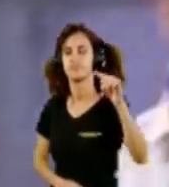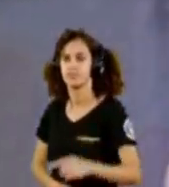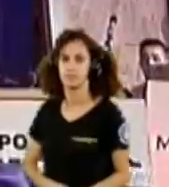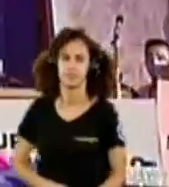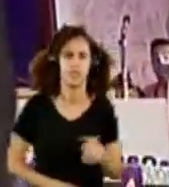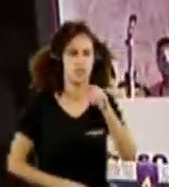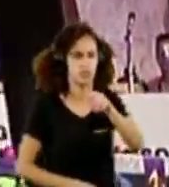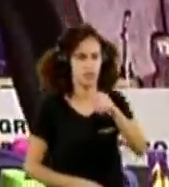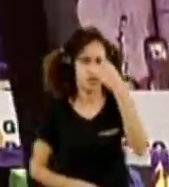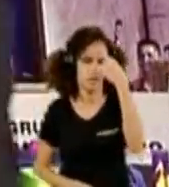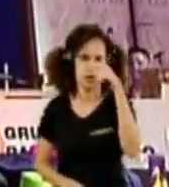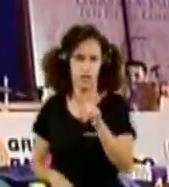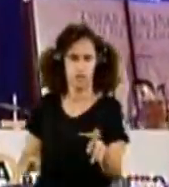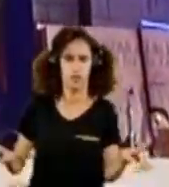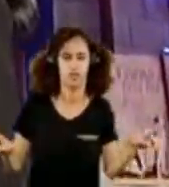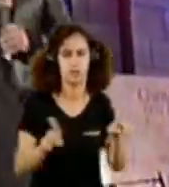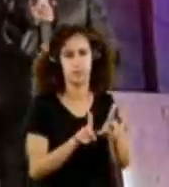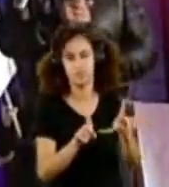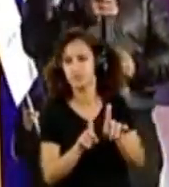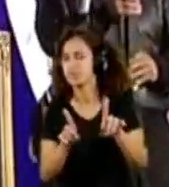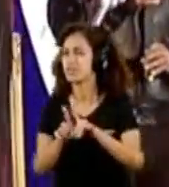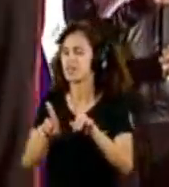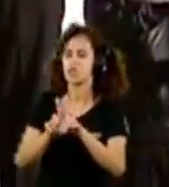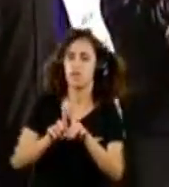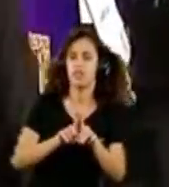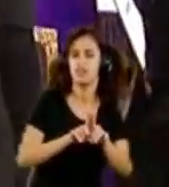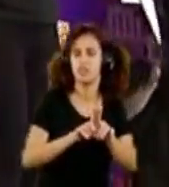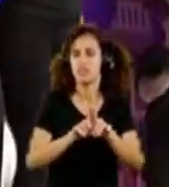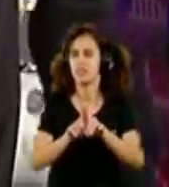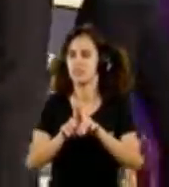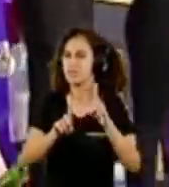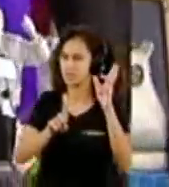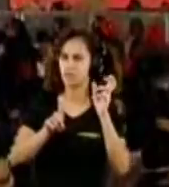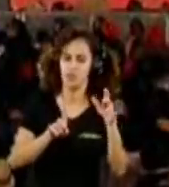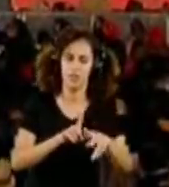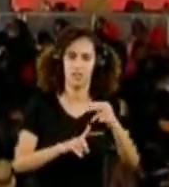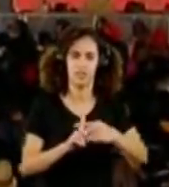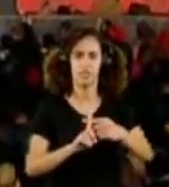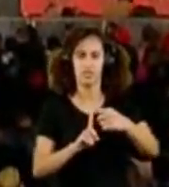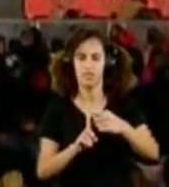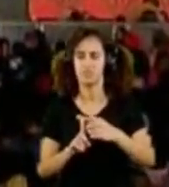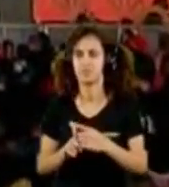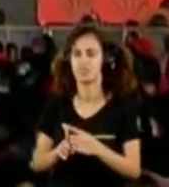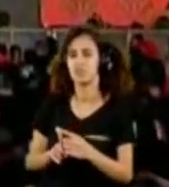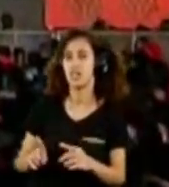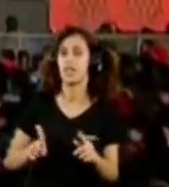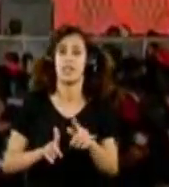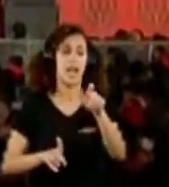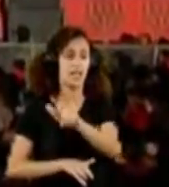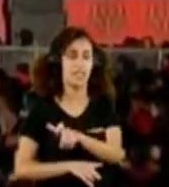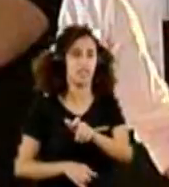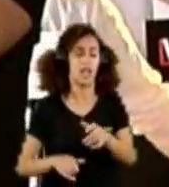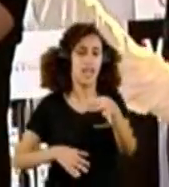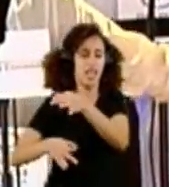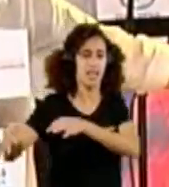Eres de los que llaman secta eso que rezan al cielo. O sin embargo, maricón, es tu argumento. La sin razón de no